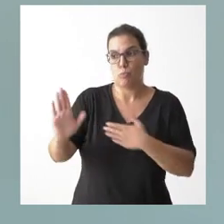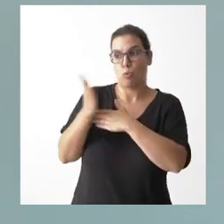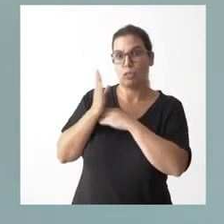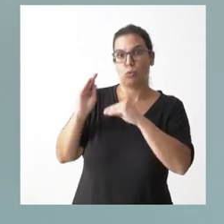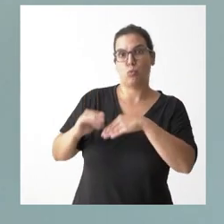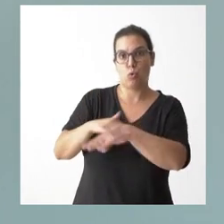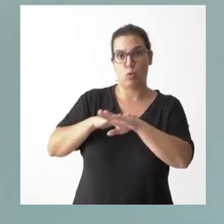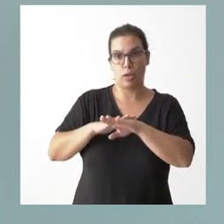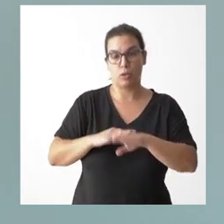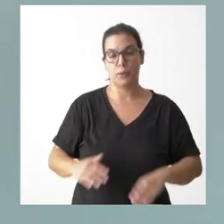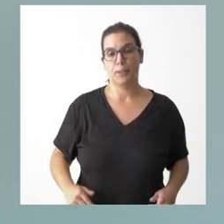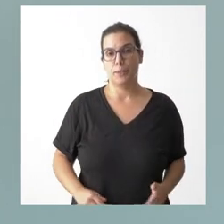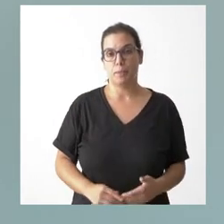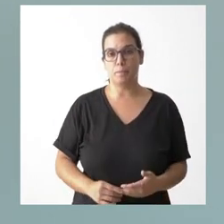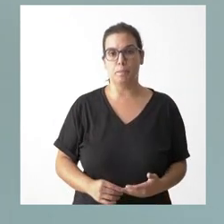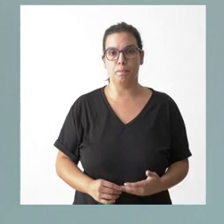que planteó.